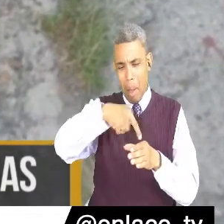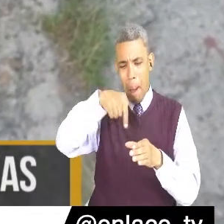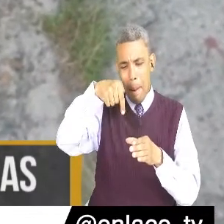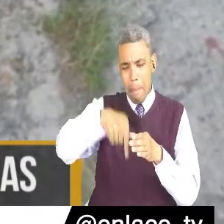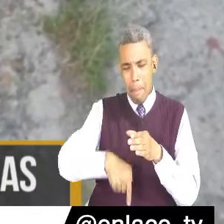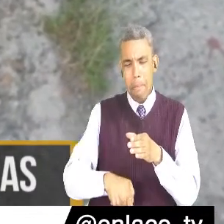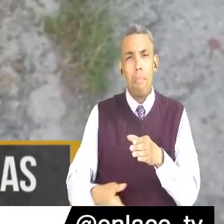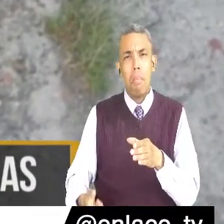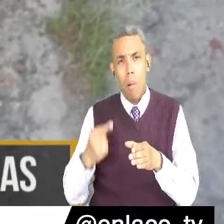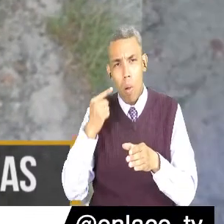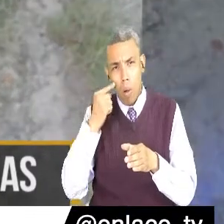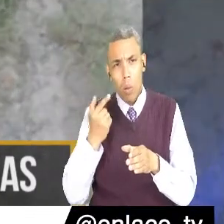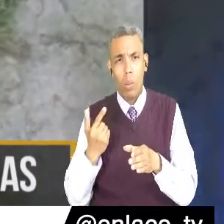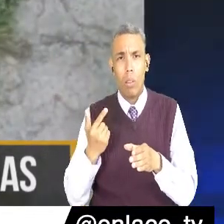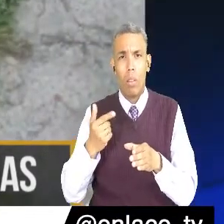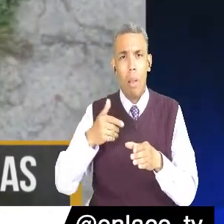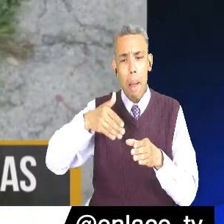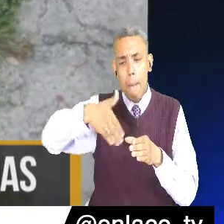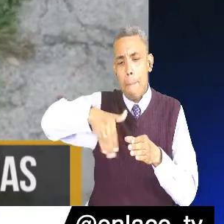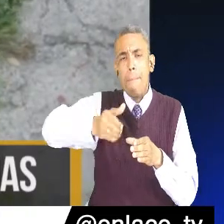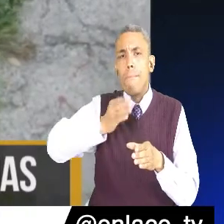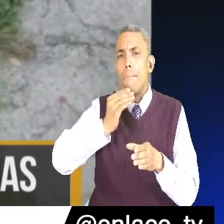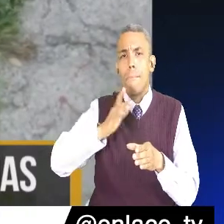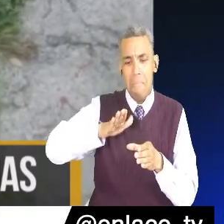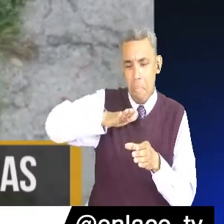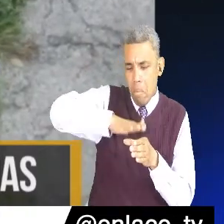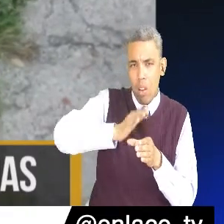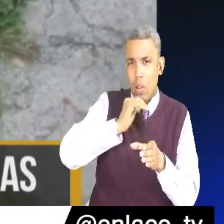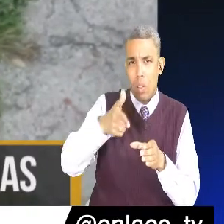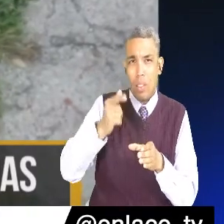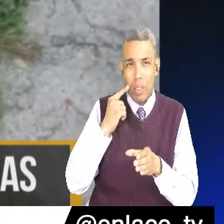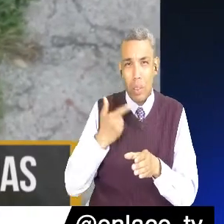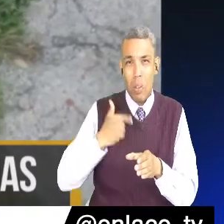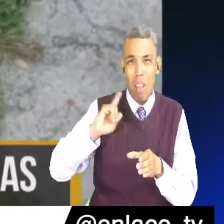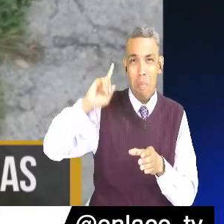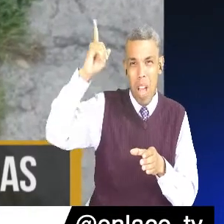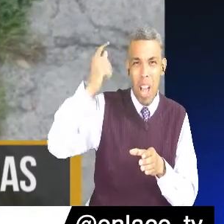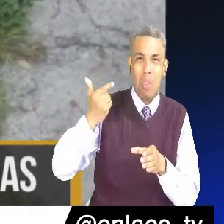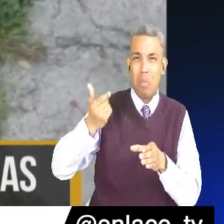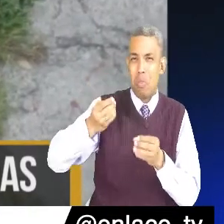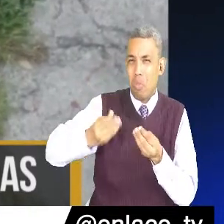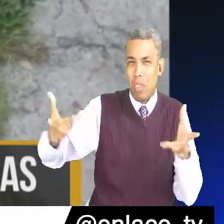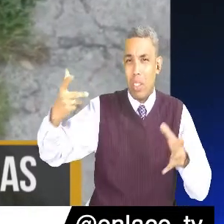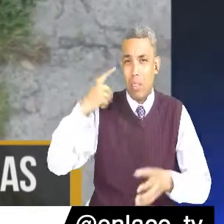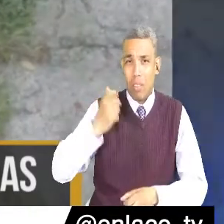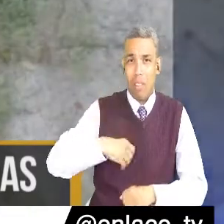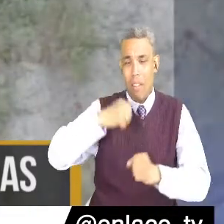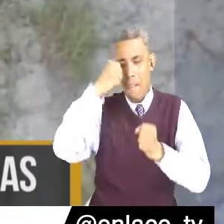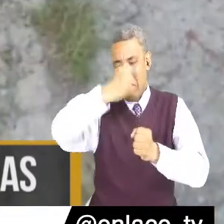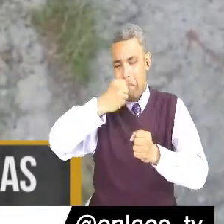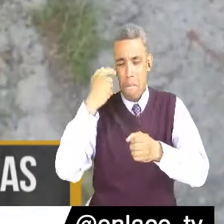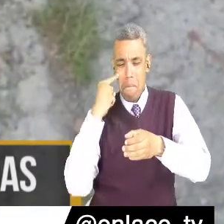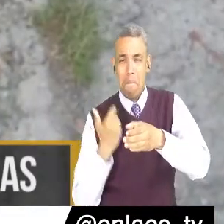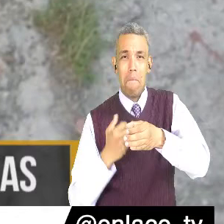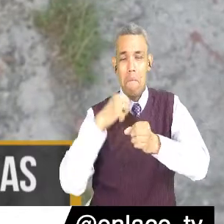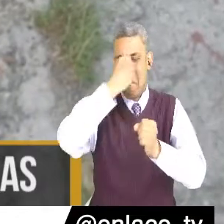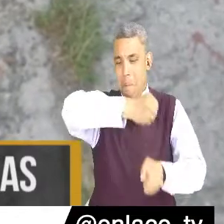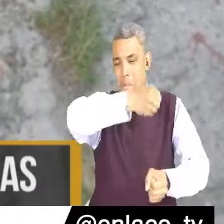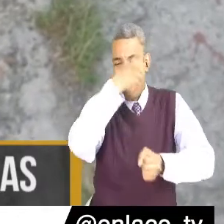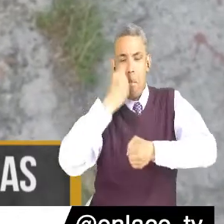calle 52 es rellenada de objetos, entre ellos estos tubos que sirven como señal de peligro para peatones y